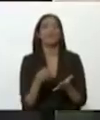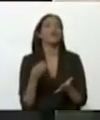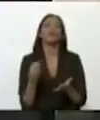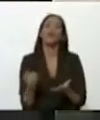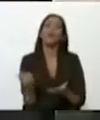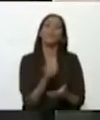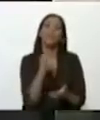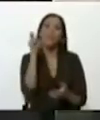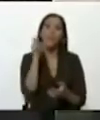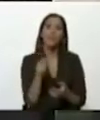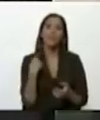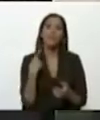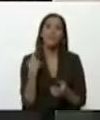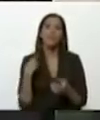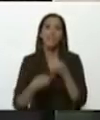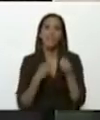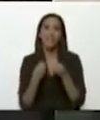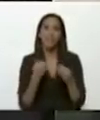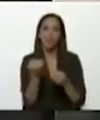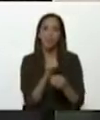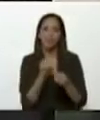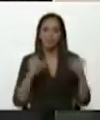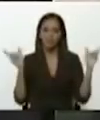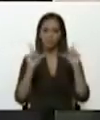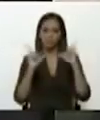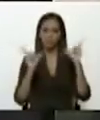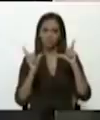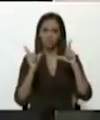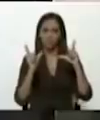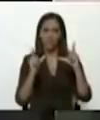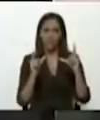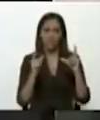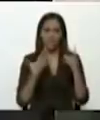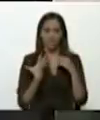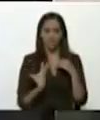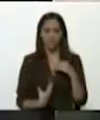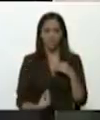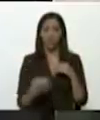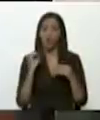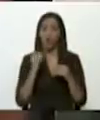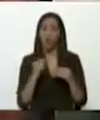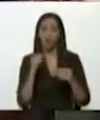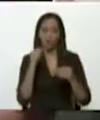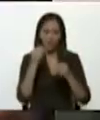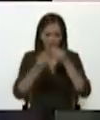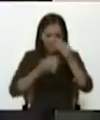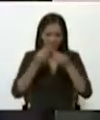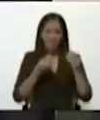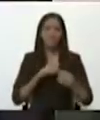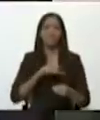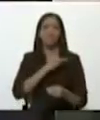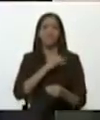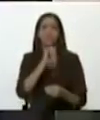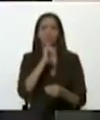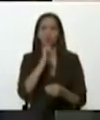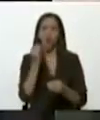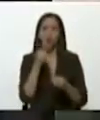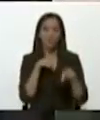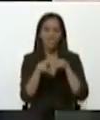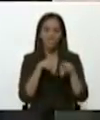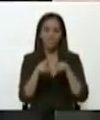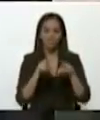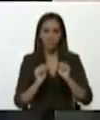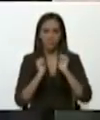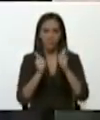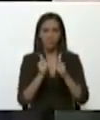asesinar a una persona, primero tienes que asesinarla mediáticamente. O tienes que construir fake news. O tienes que empezar a hacer una ola de rumores. Miren, ya dijeron